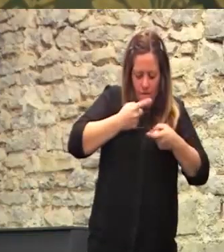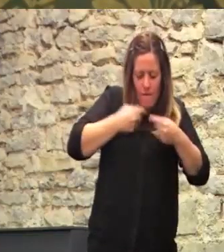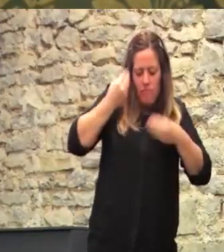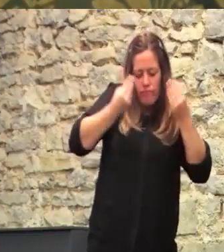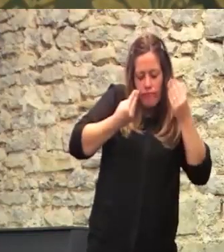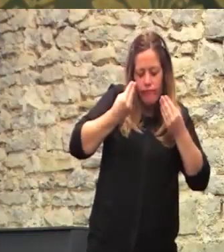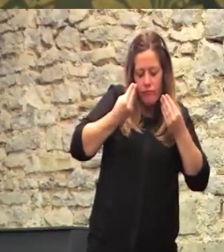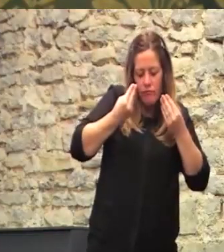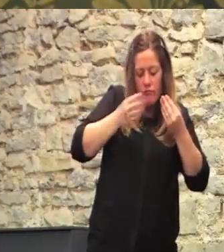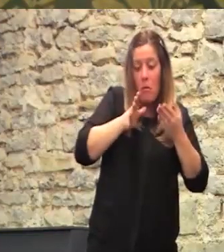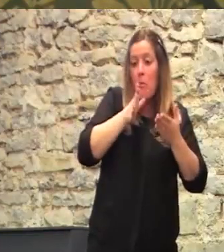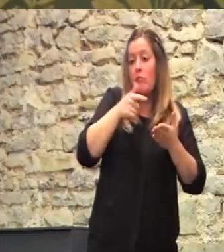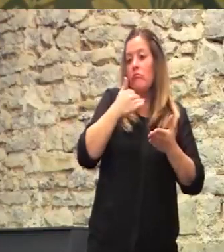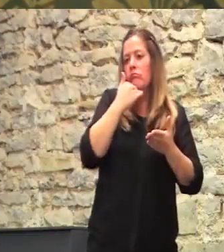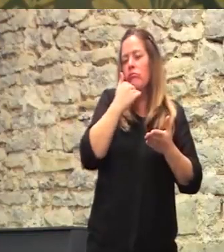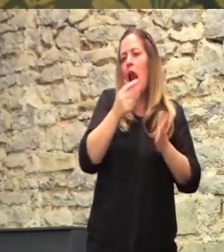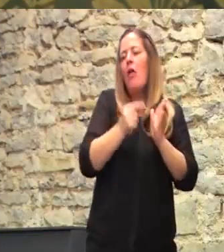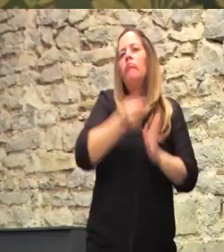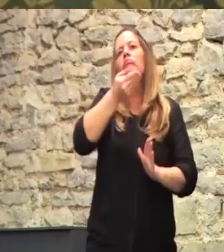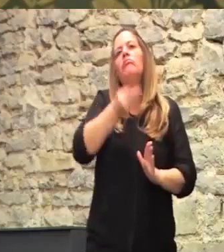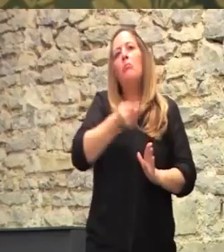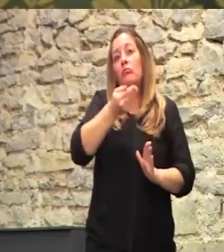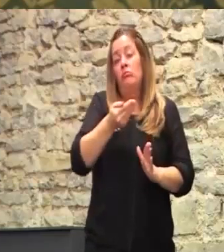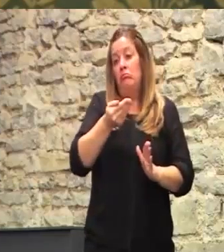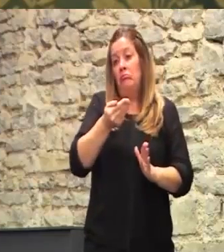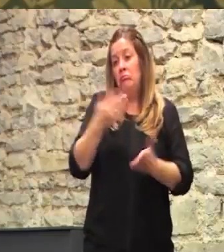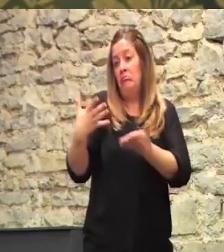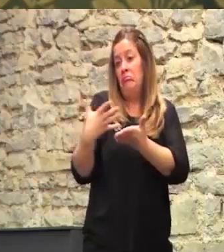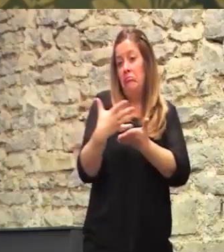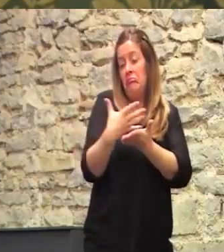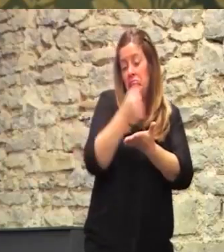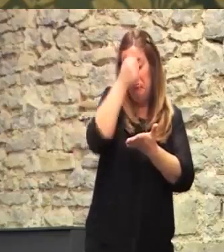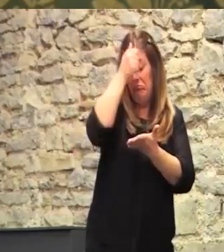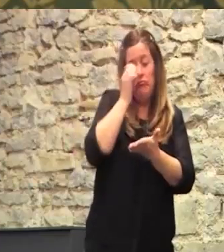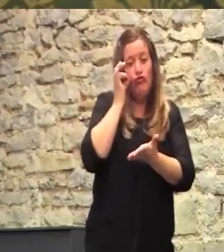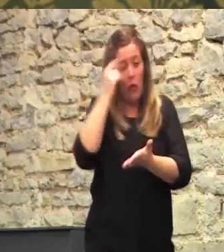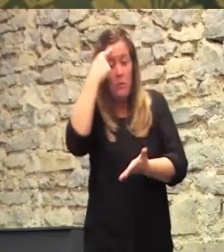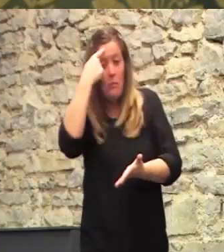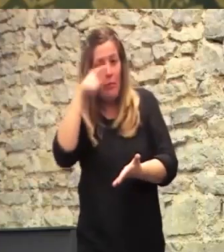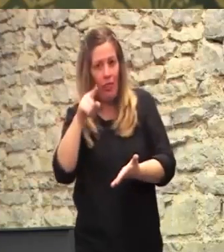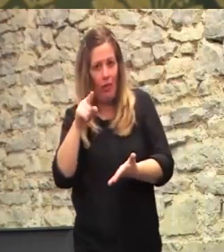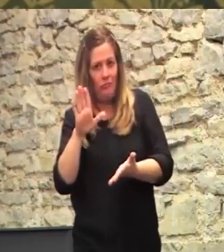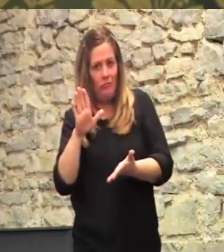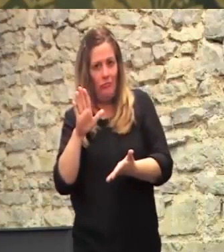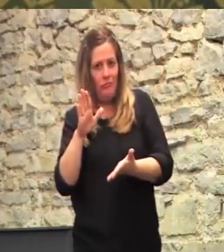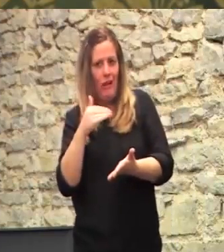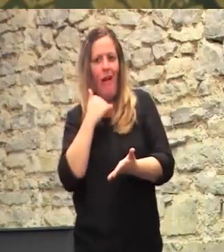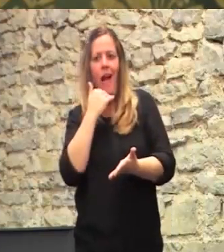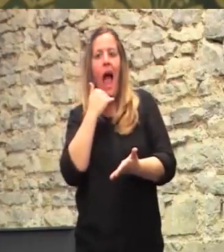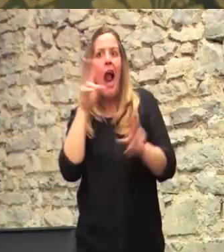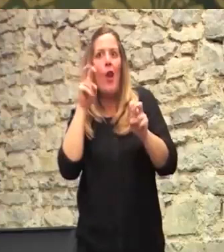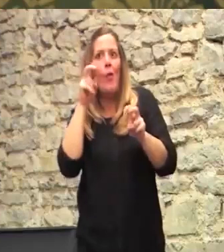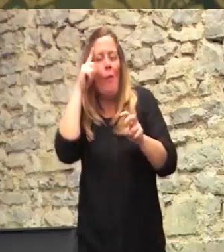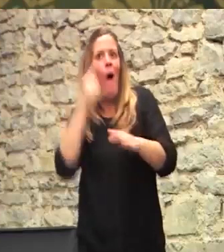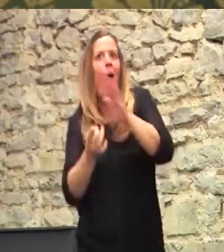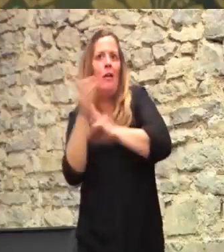que todos lo sabemos no no voy a decir ninguna anna ninguna genialidad que no haya sido pensada antes pero que que se